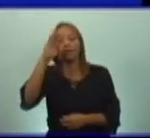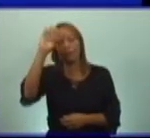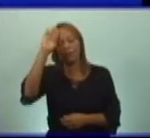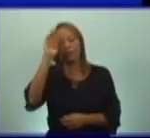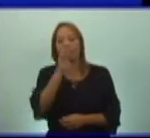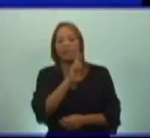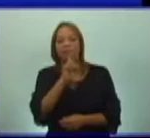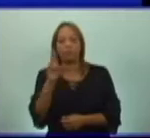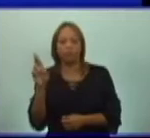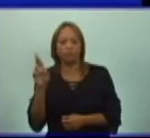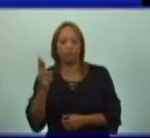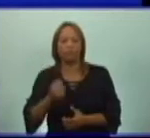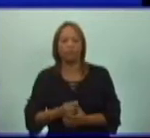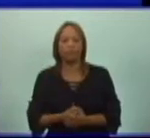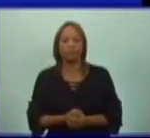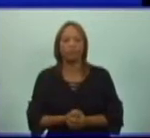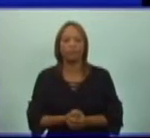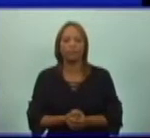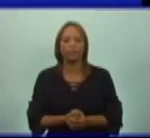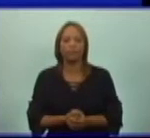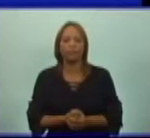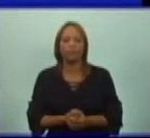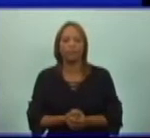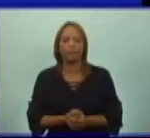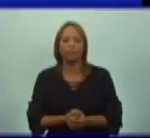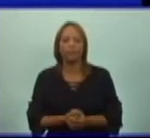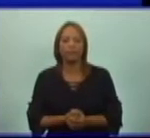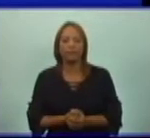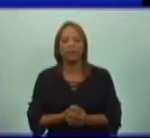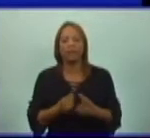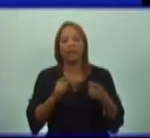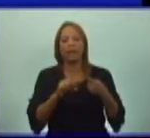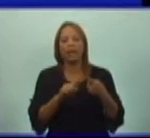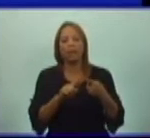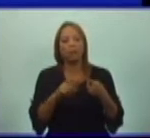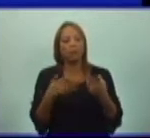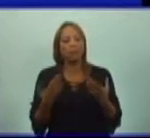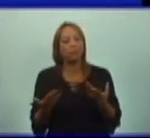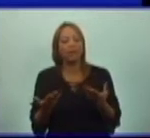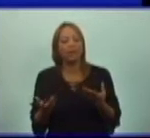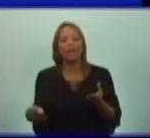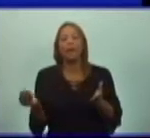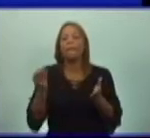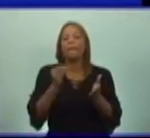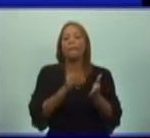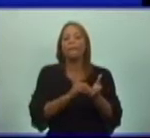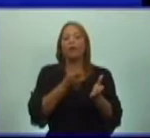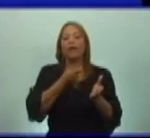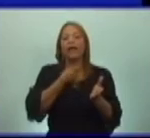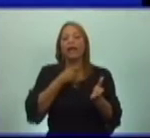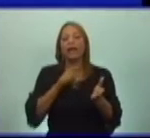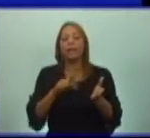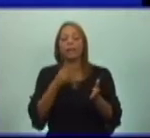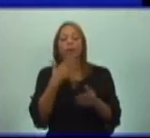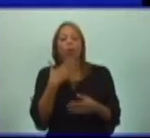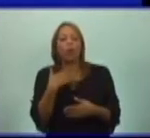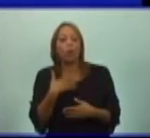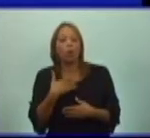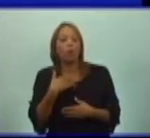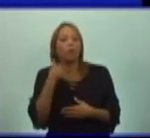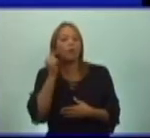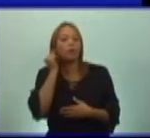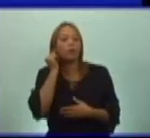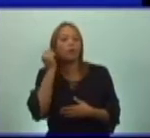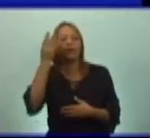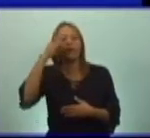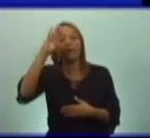revolución. La actividad número 1. Ejemplifica cómo la mujer cubana se